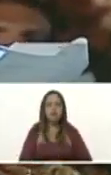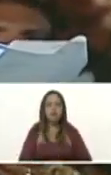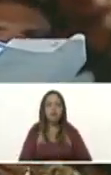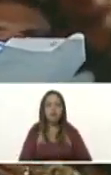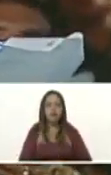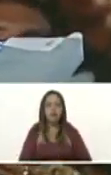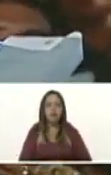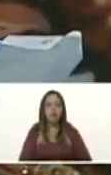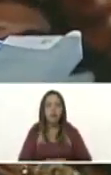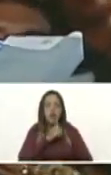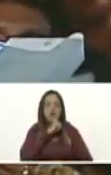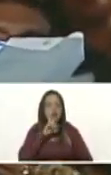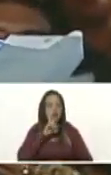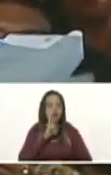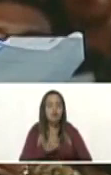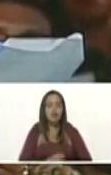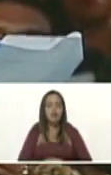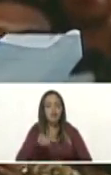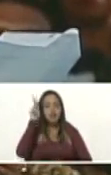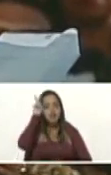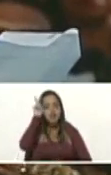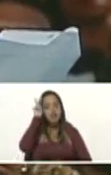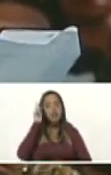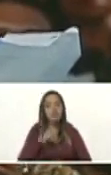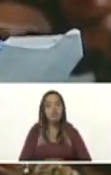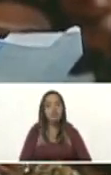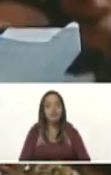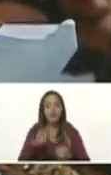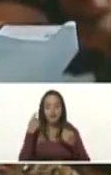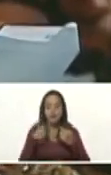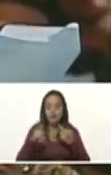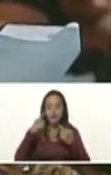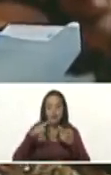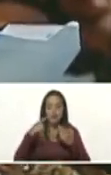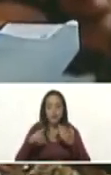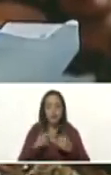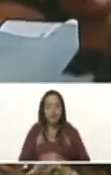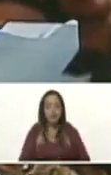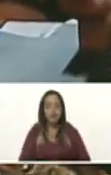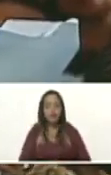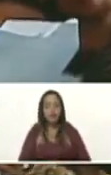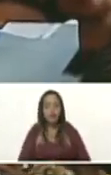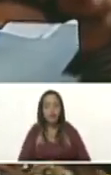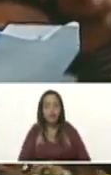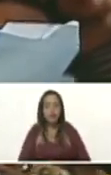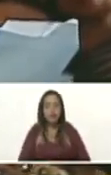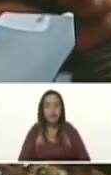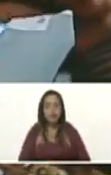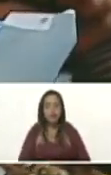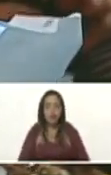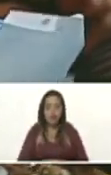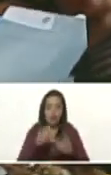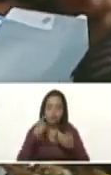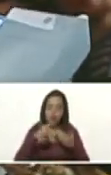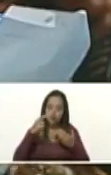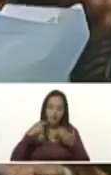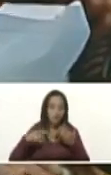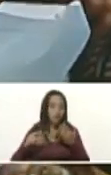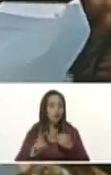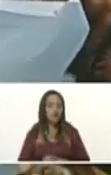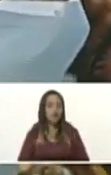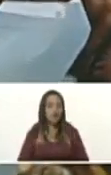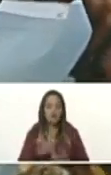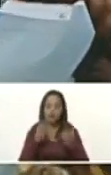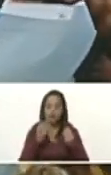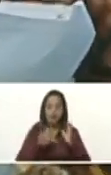Guayanfanta, Bartolina Sisa, Jerónimo, el Gran Apache, Quintín Lame, entre otros miles